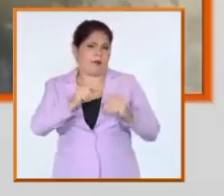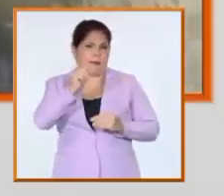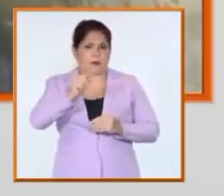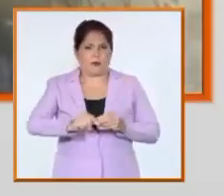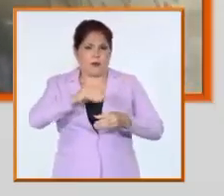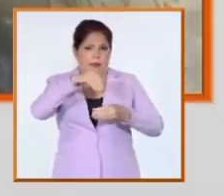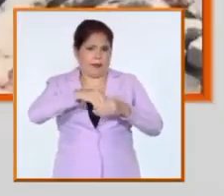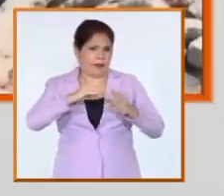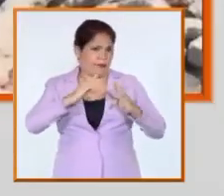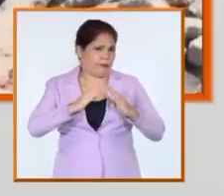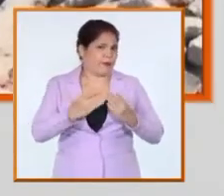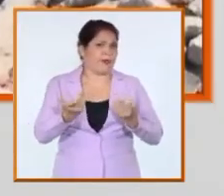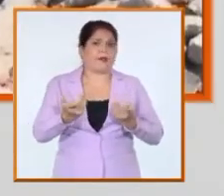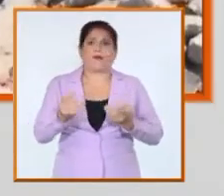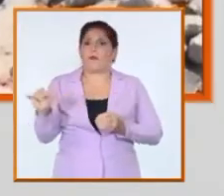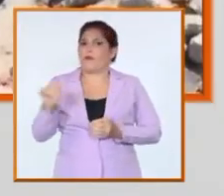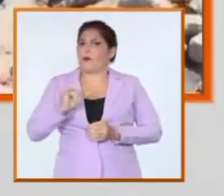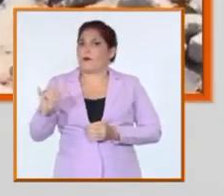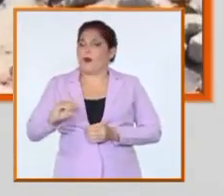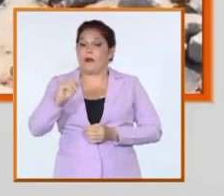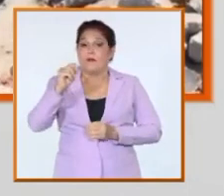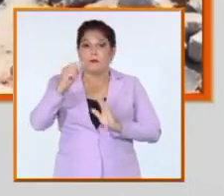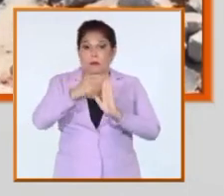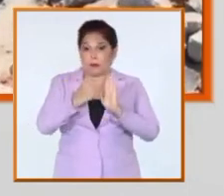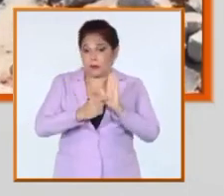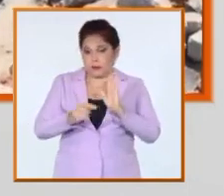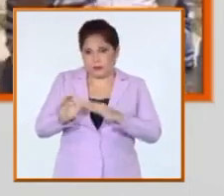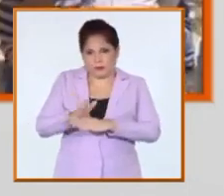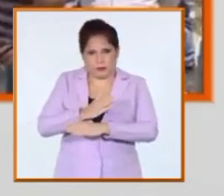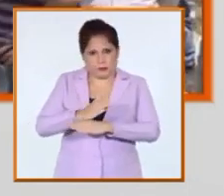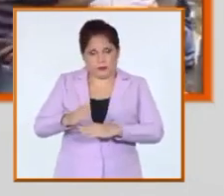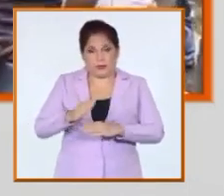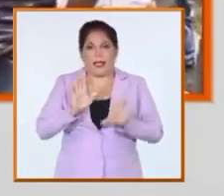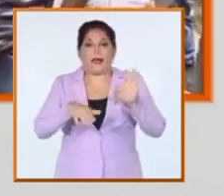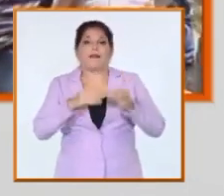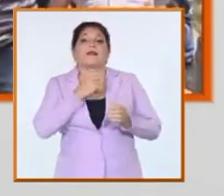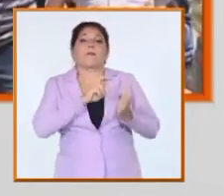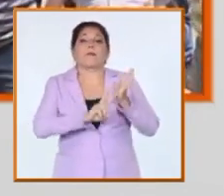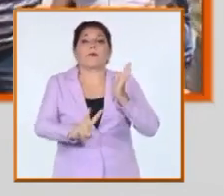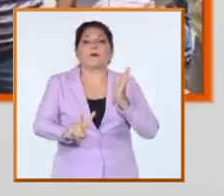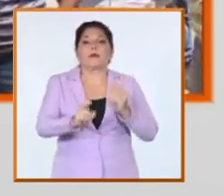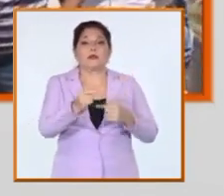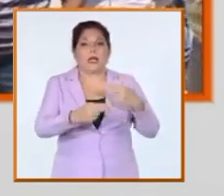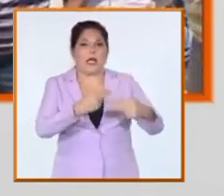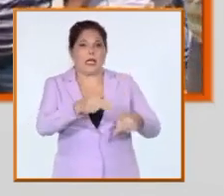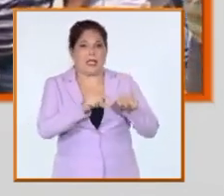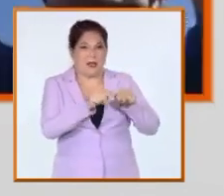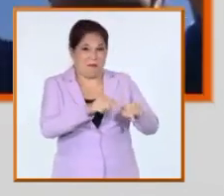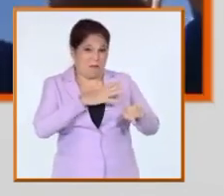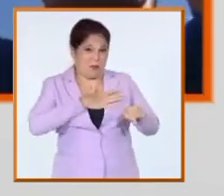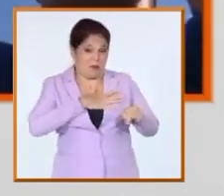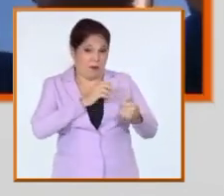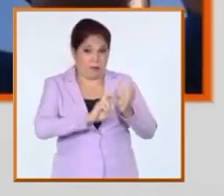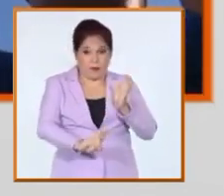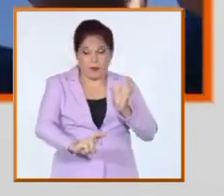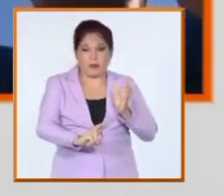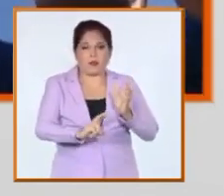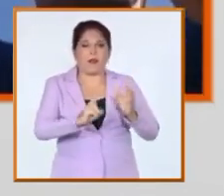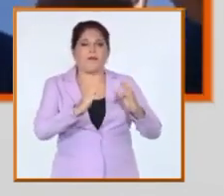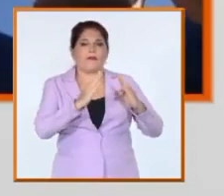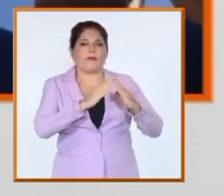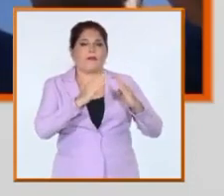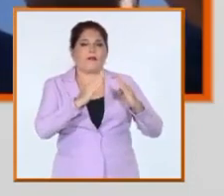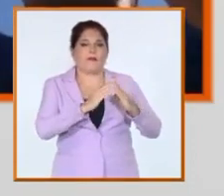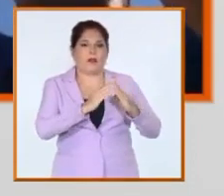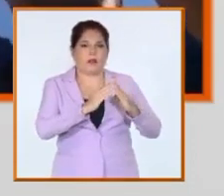información de la vivienda en la base teniendo en cuenta todos los y hay provincias que han hecho su política de la vivienda